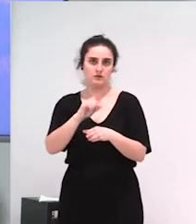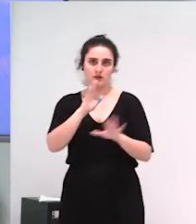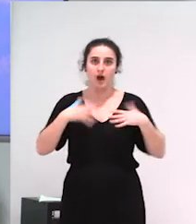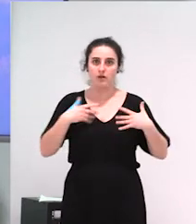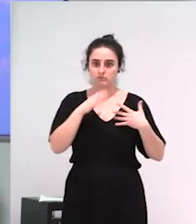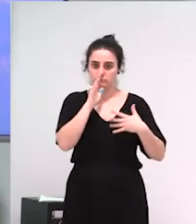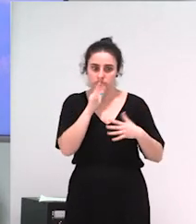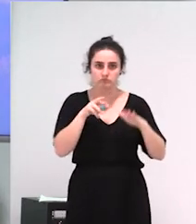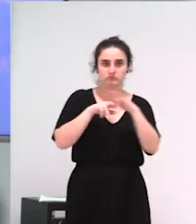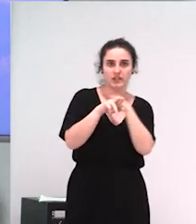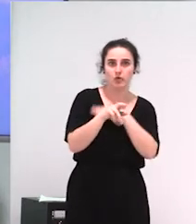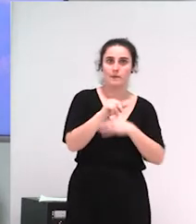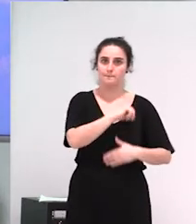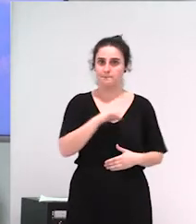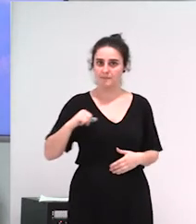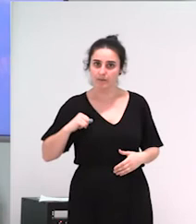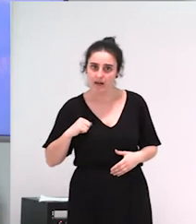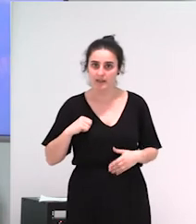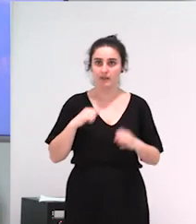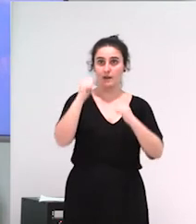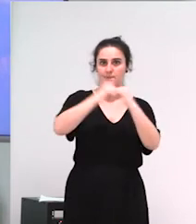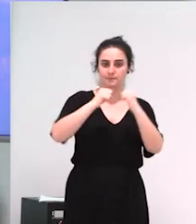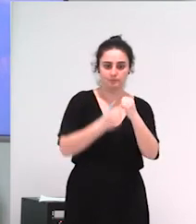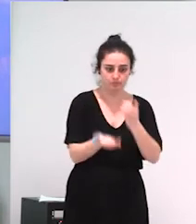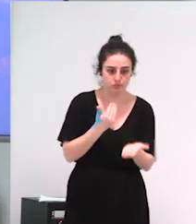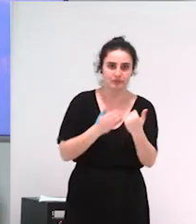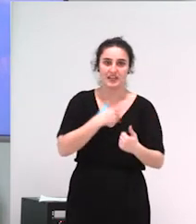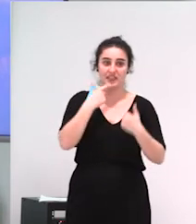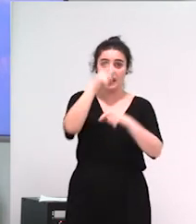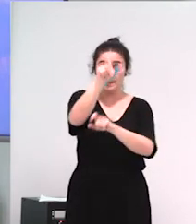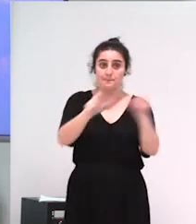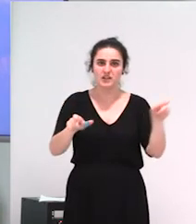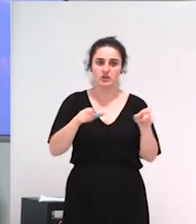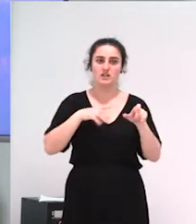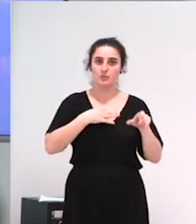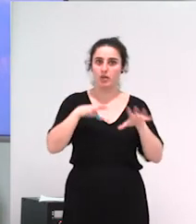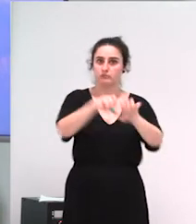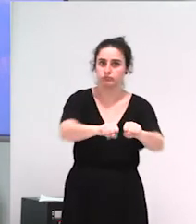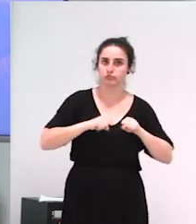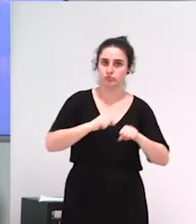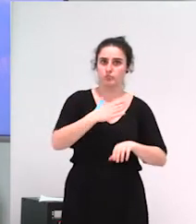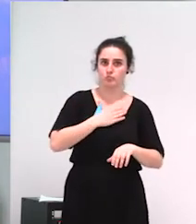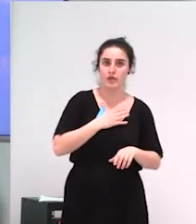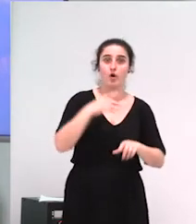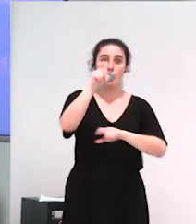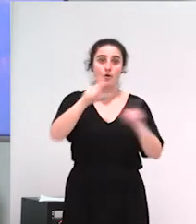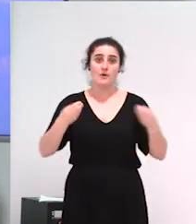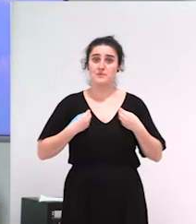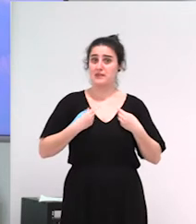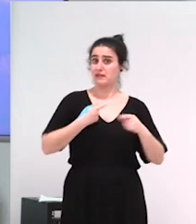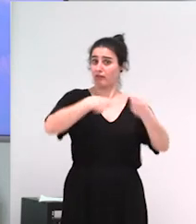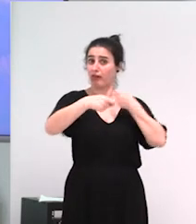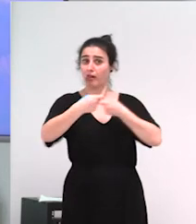de recursos, a procesos de deshumanización, de entendiendo que hay unos cuerpos que son apropiables, unas vidas que son mercantilizables. Y aquí